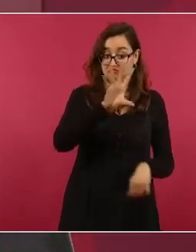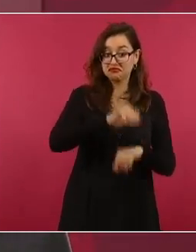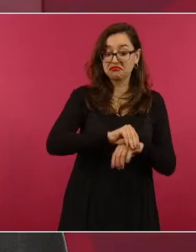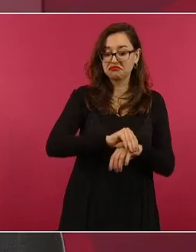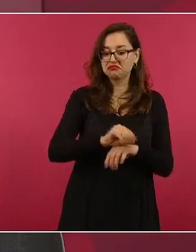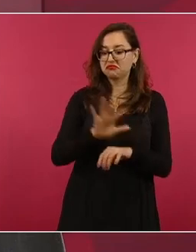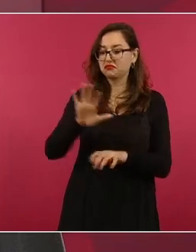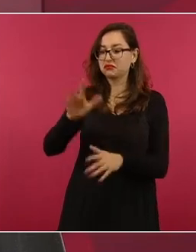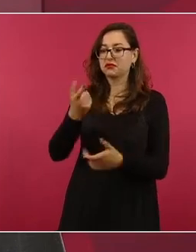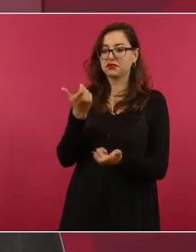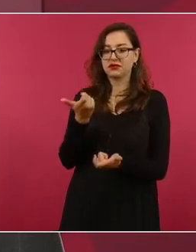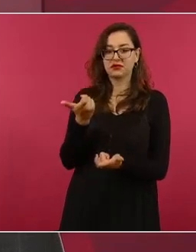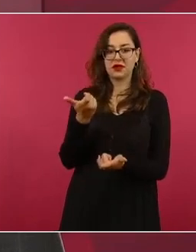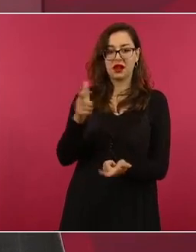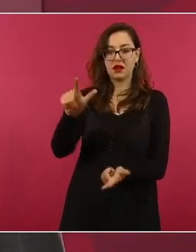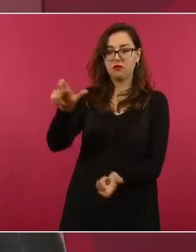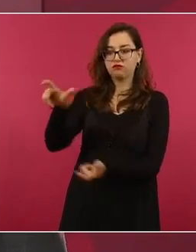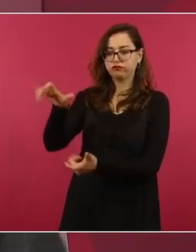La corrupción,